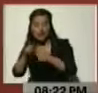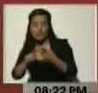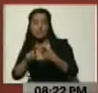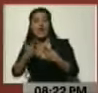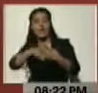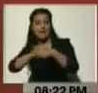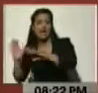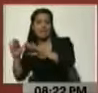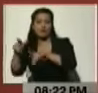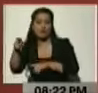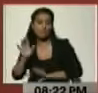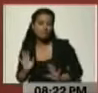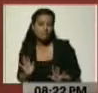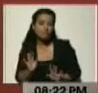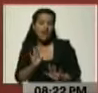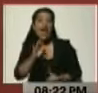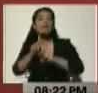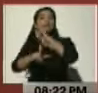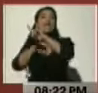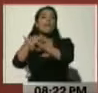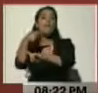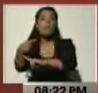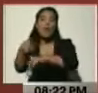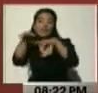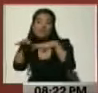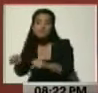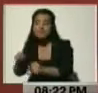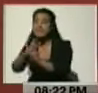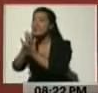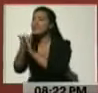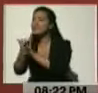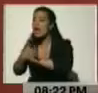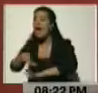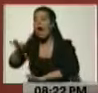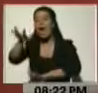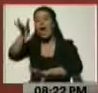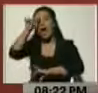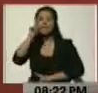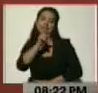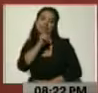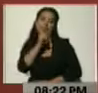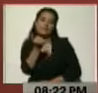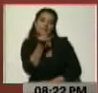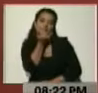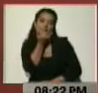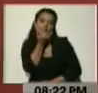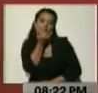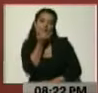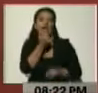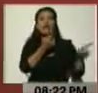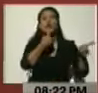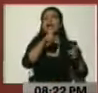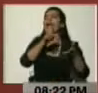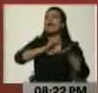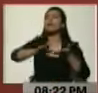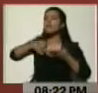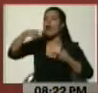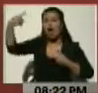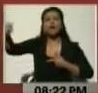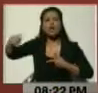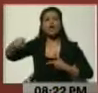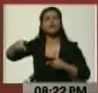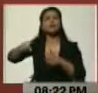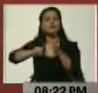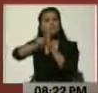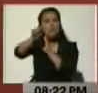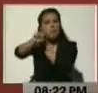masiva, que se habían equivocado, después de más de un millón de muertos. Más de un millón de muertos. Con